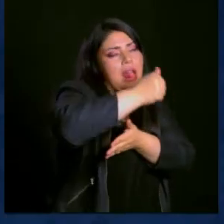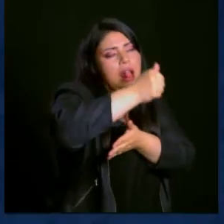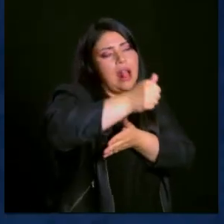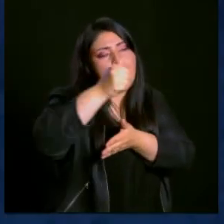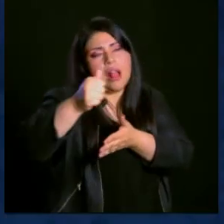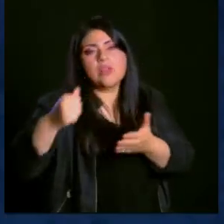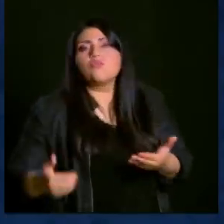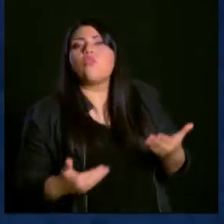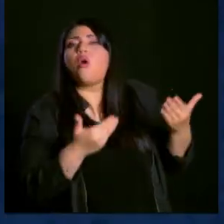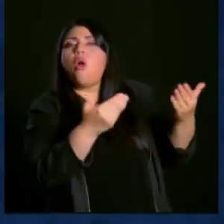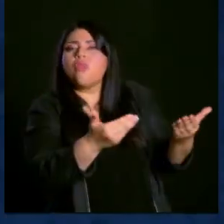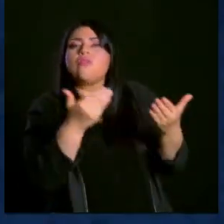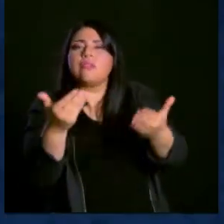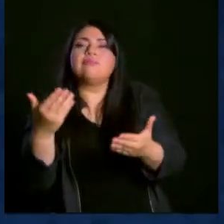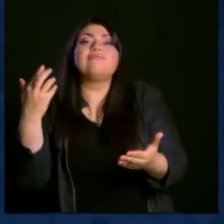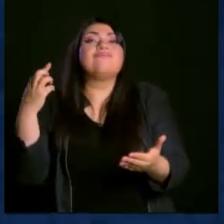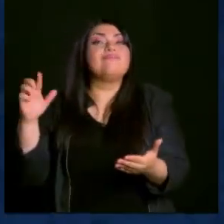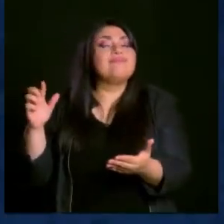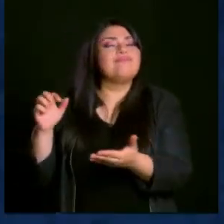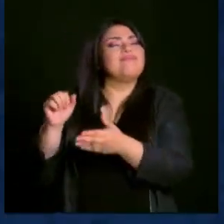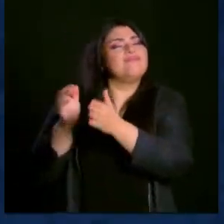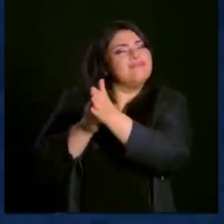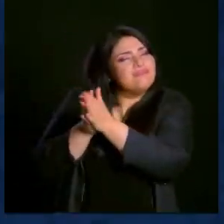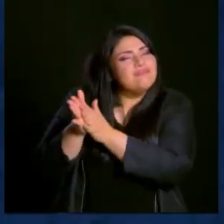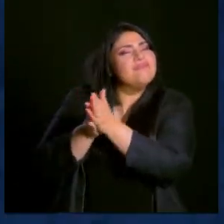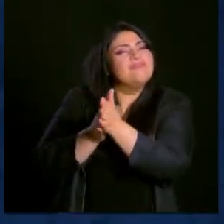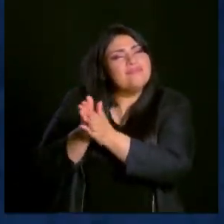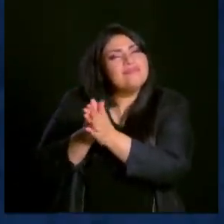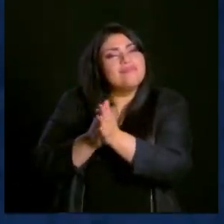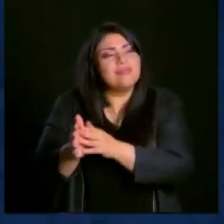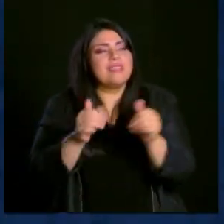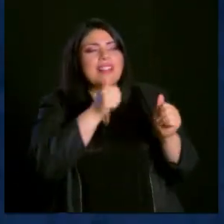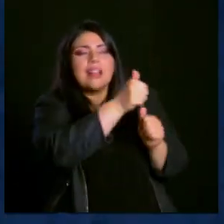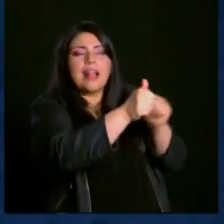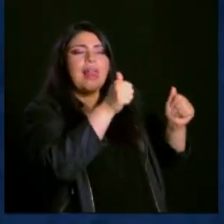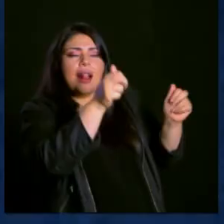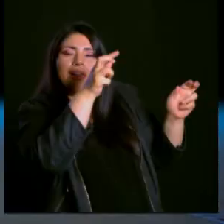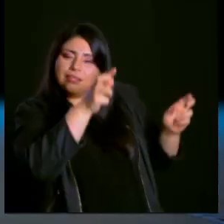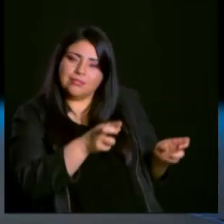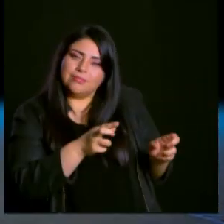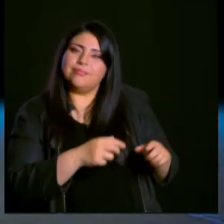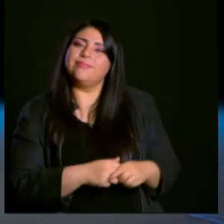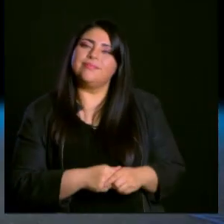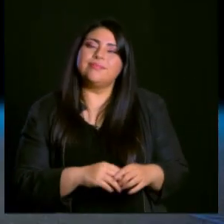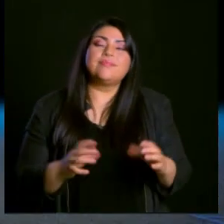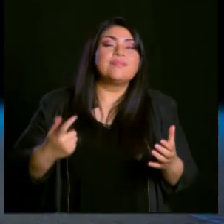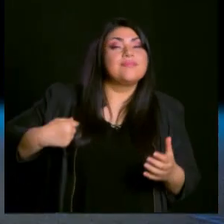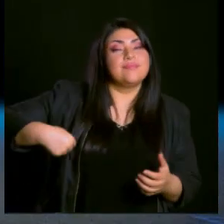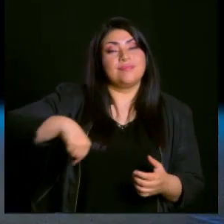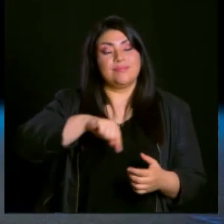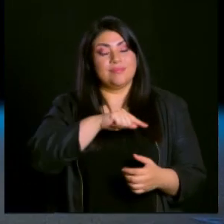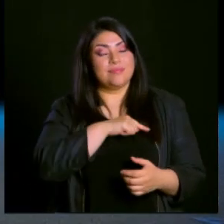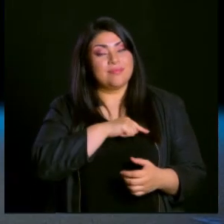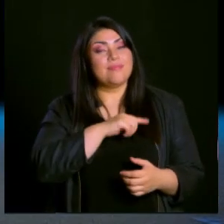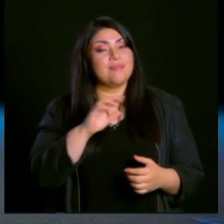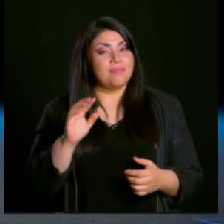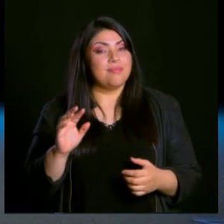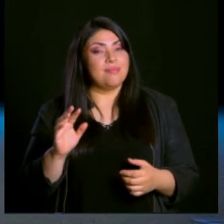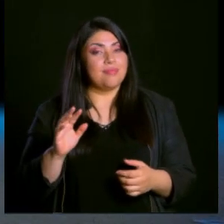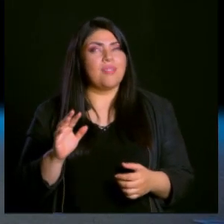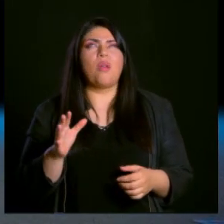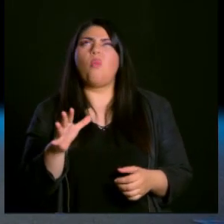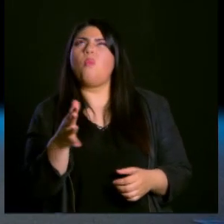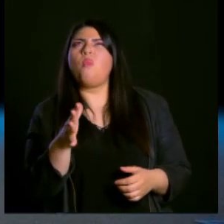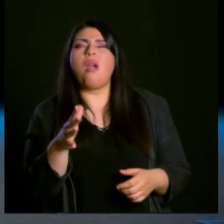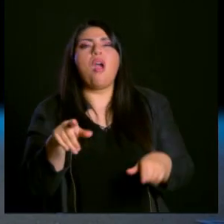que es digamos útil o de provecho al digamos en común verdad Entonces nosotros hagamos es